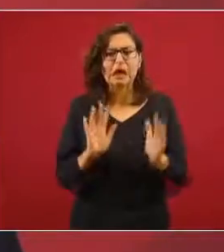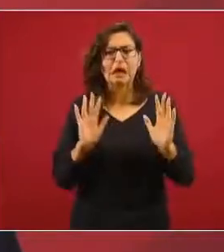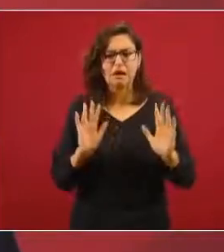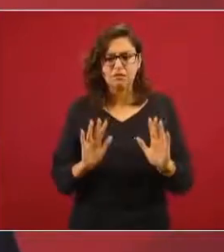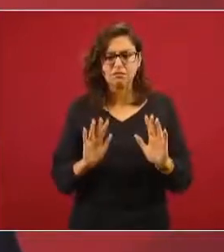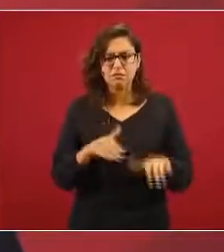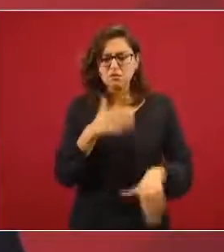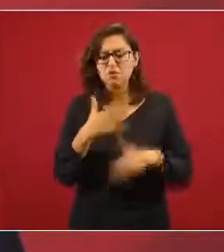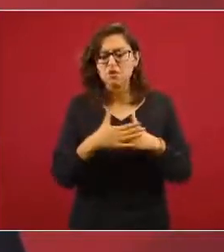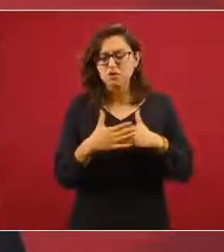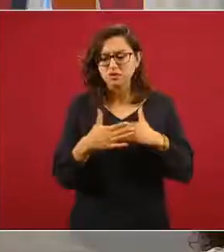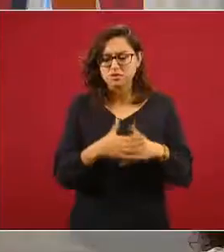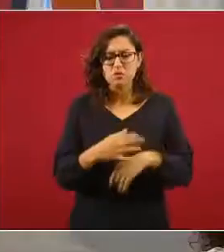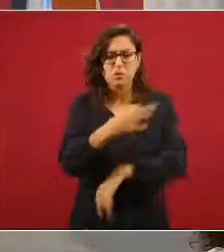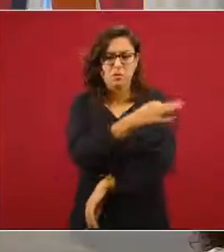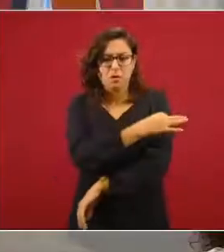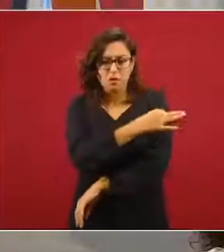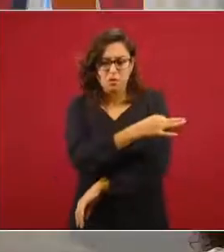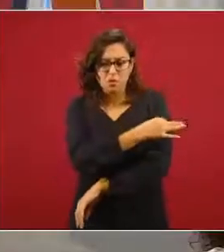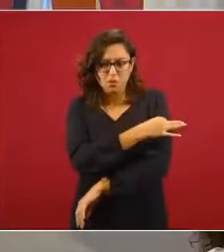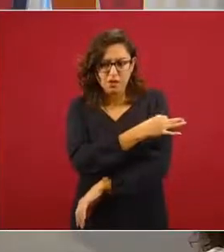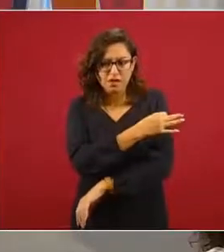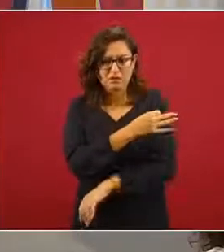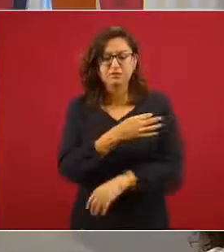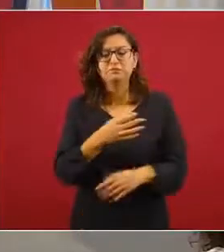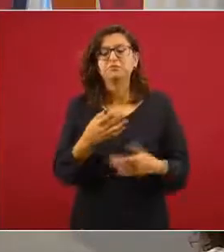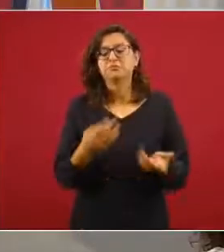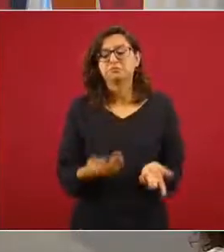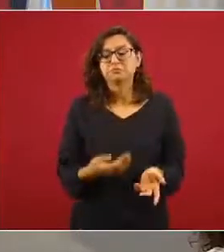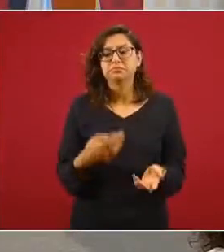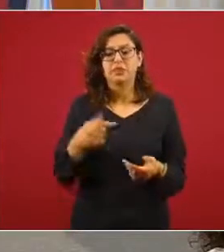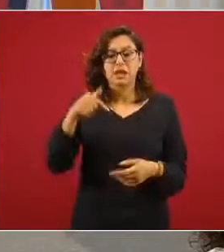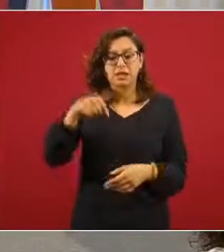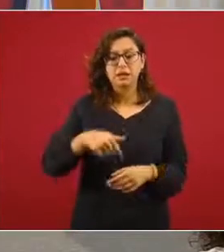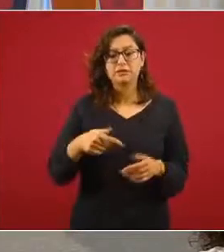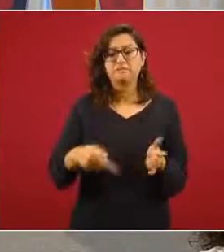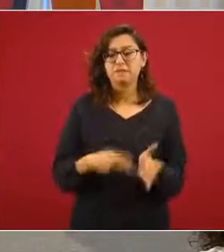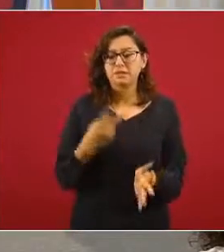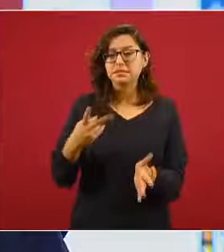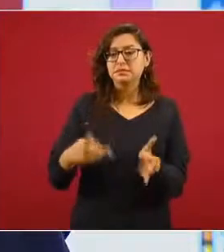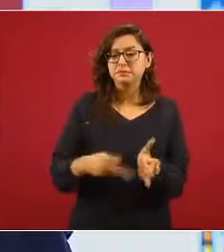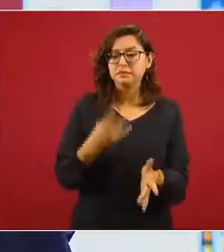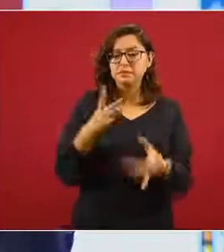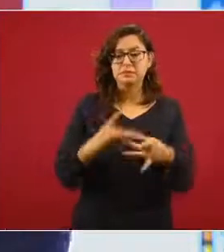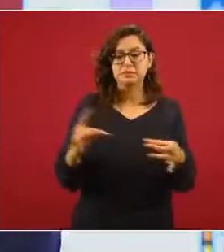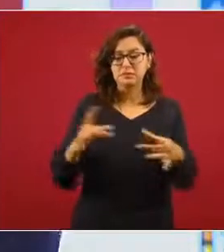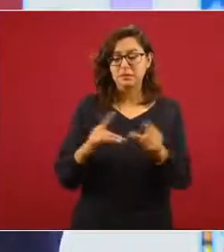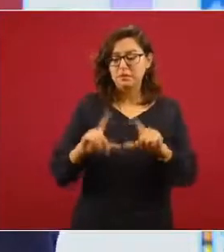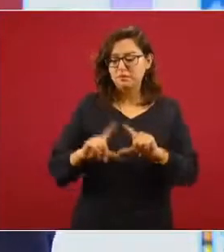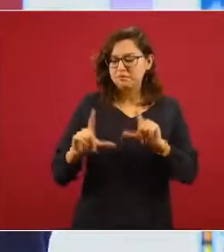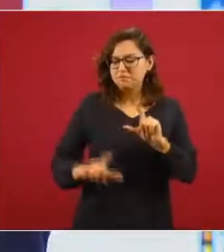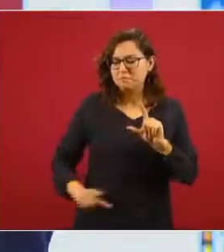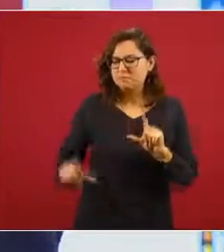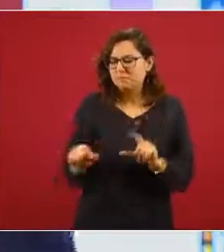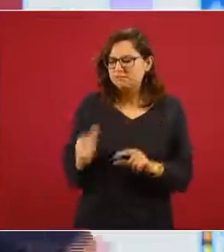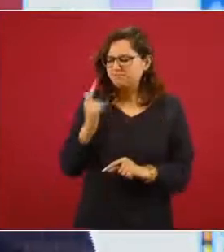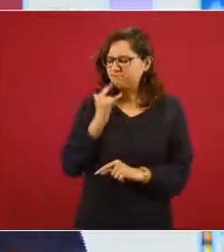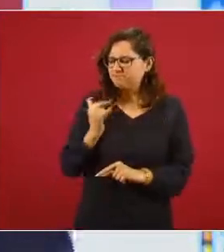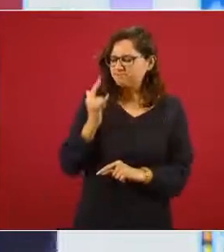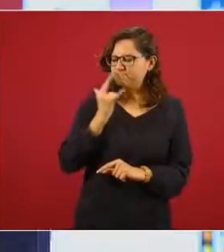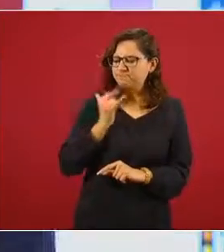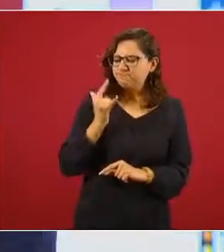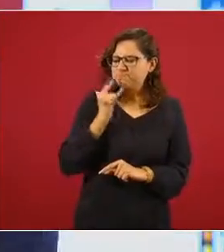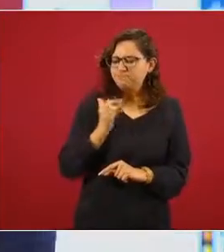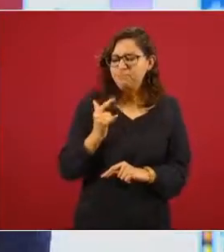tener vacunas. Y como se ha comentado aquí repetidamente, México ha hecho esfuerzos de manera muy expedita, y